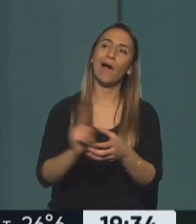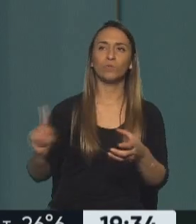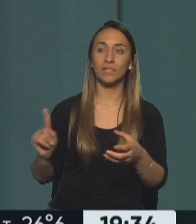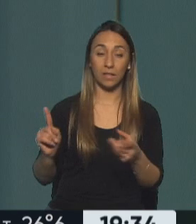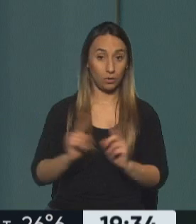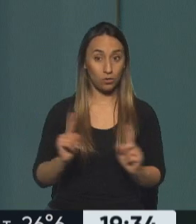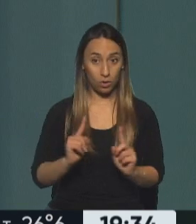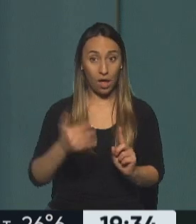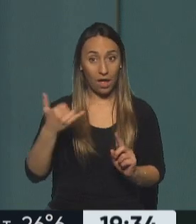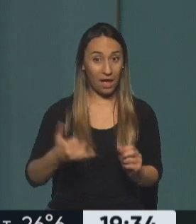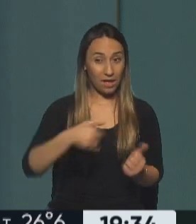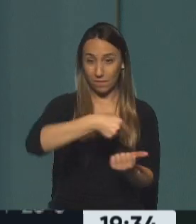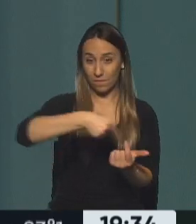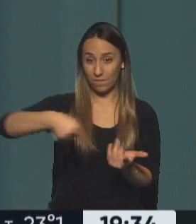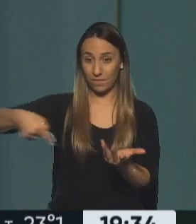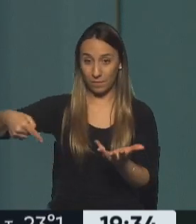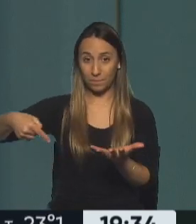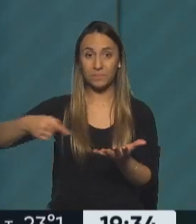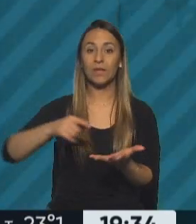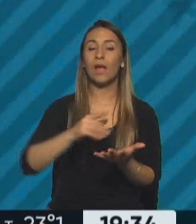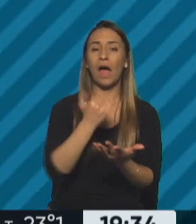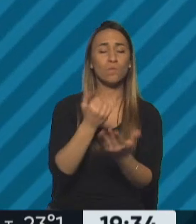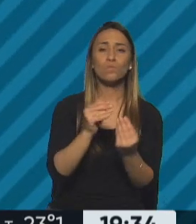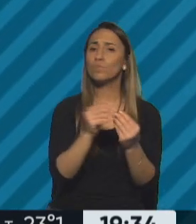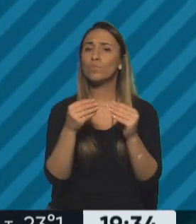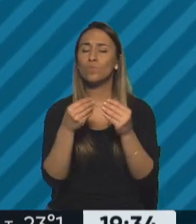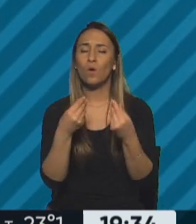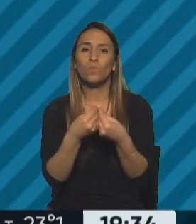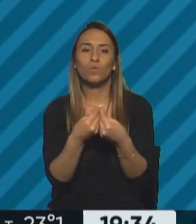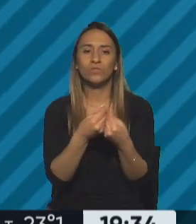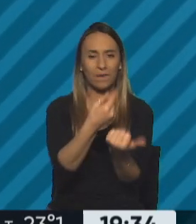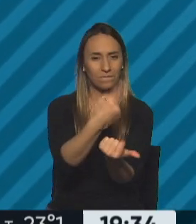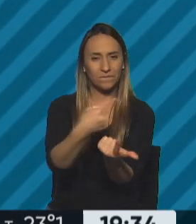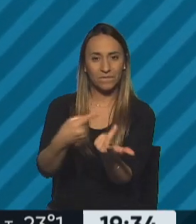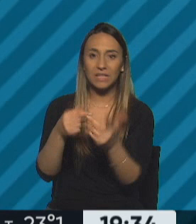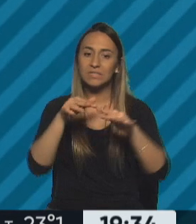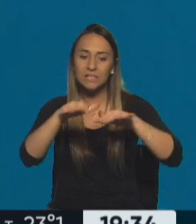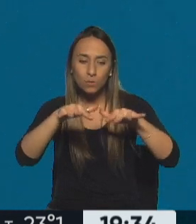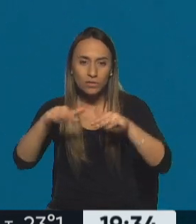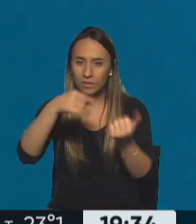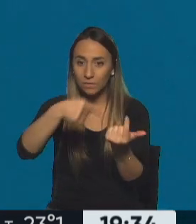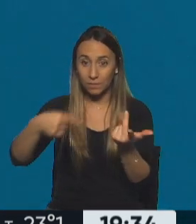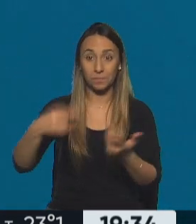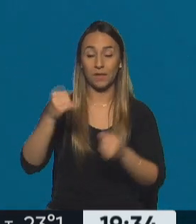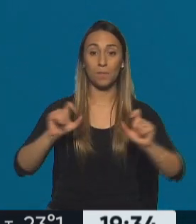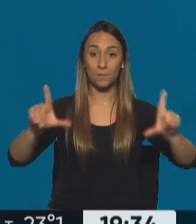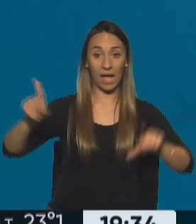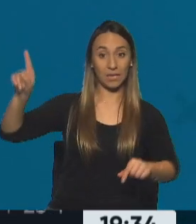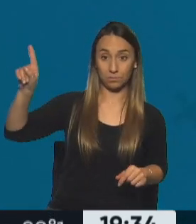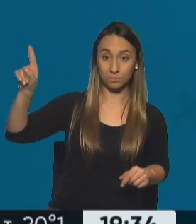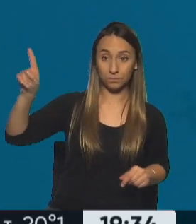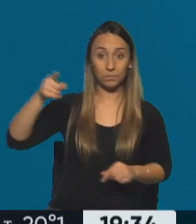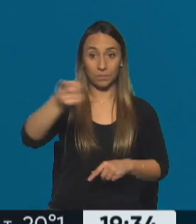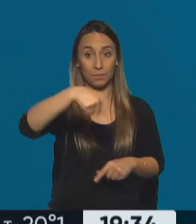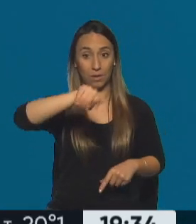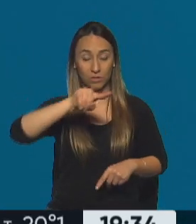va del blanco al negro, una gama de grises en el medio, que ellas se lo van a poder comentar. De hecho, tenemos ahí una placa en pantalla para que